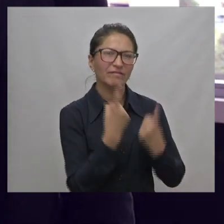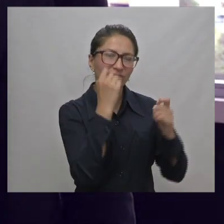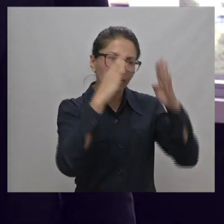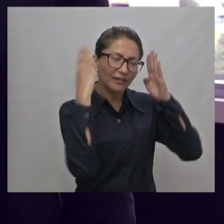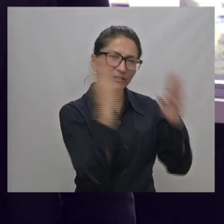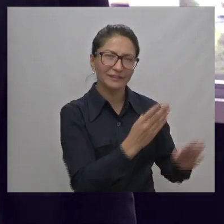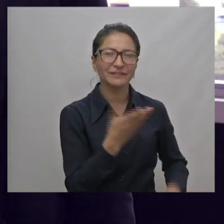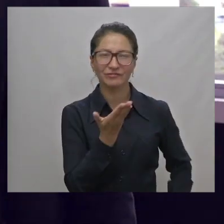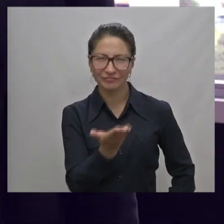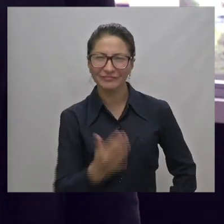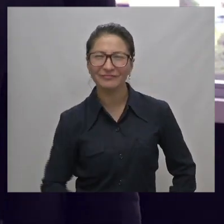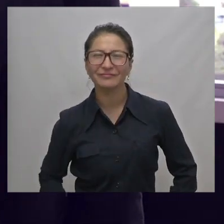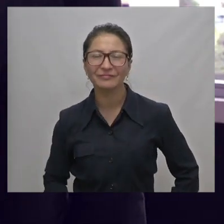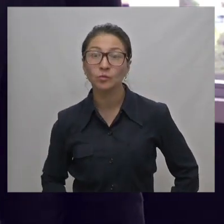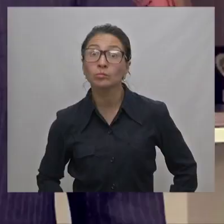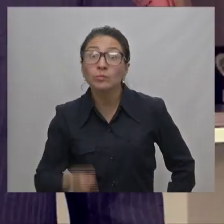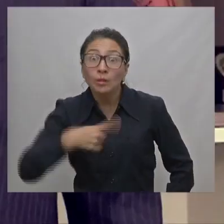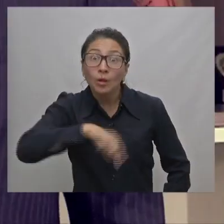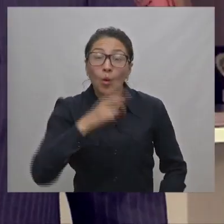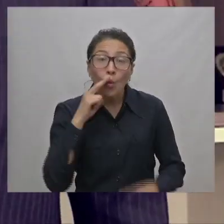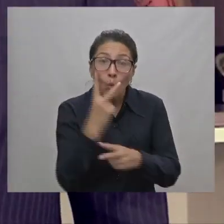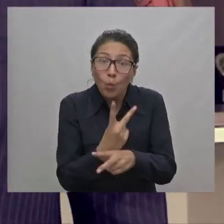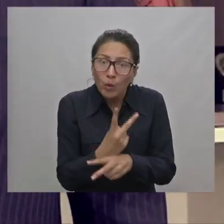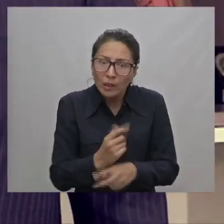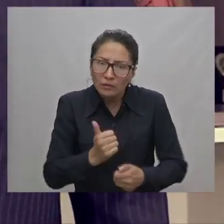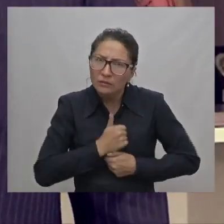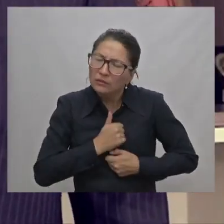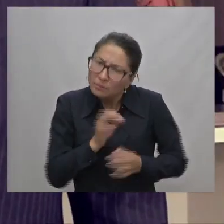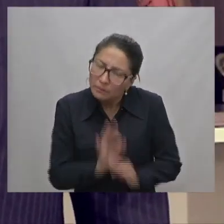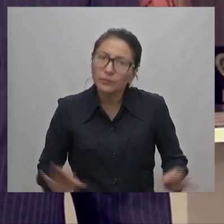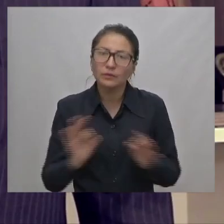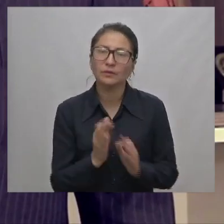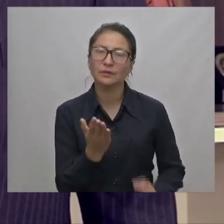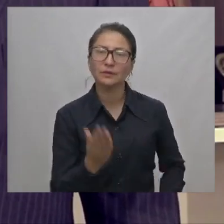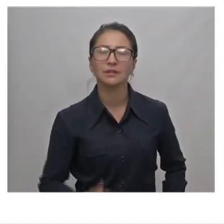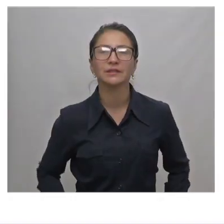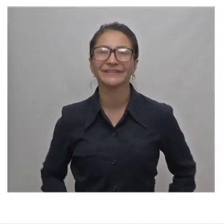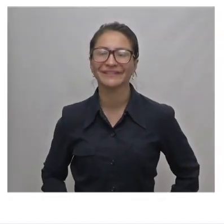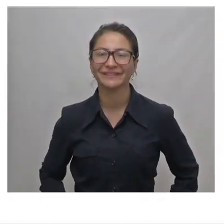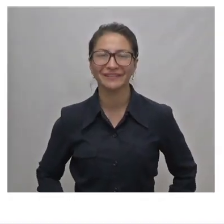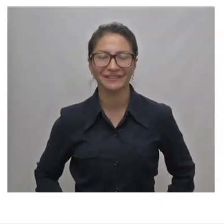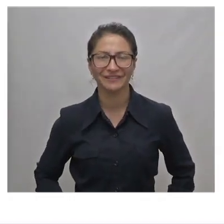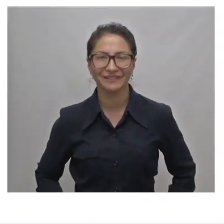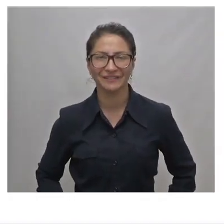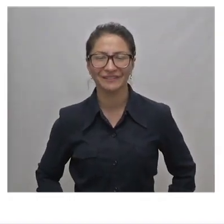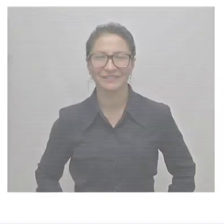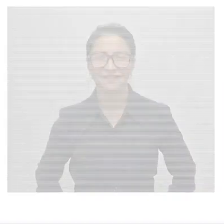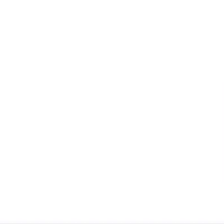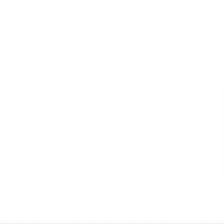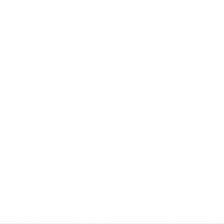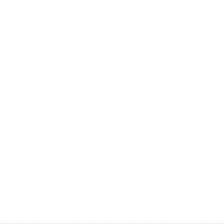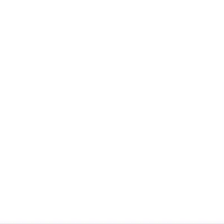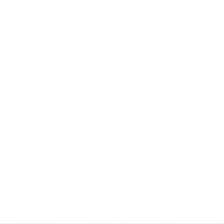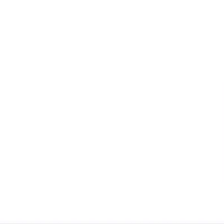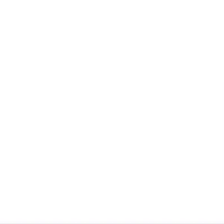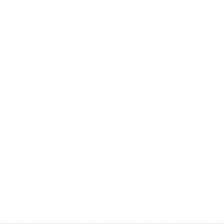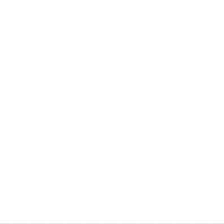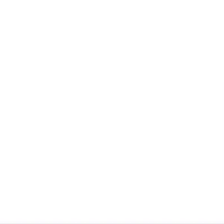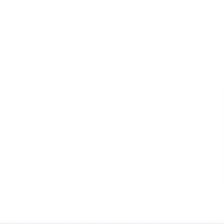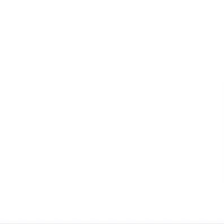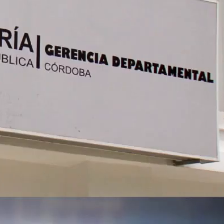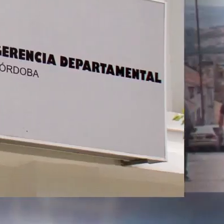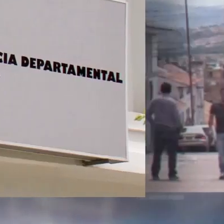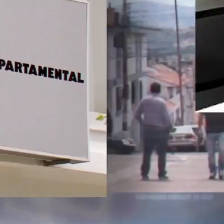para hacer pagar a los responsables. Cuidar lo nuestro tiene sentido. Contraloría General de la